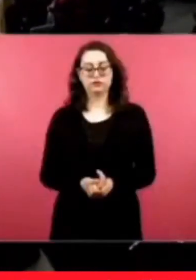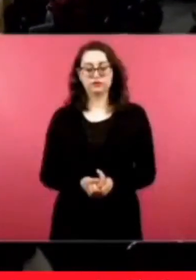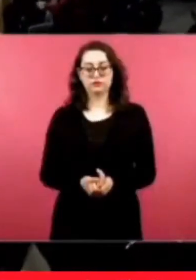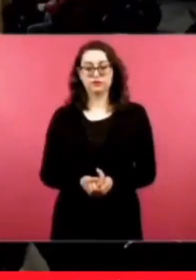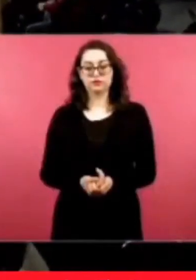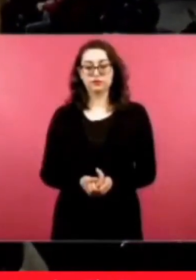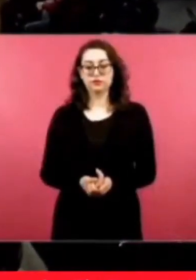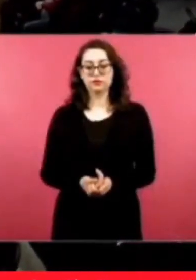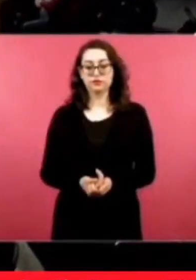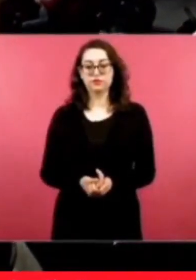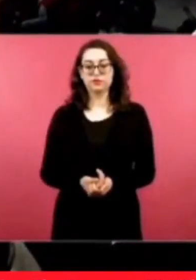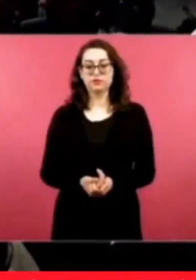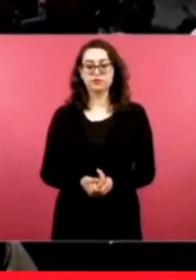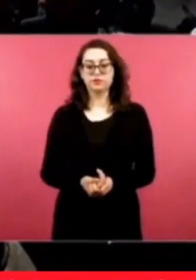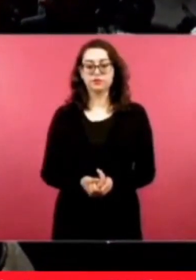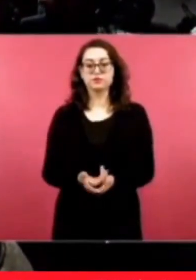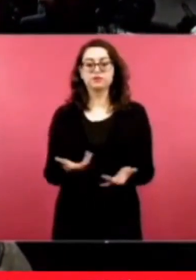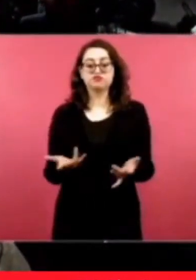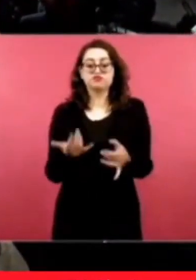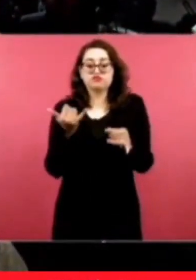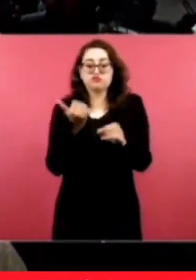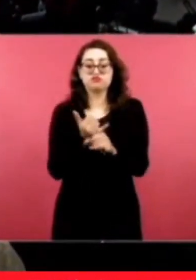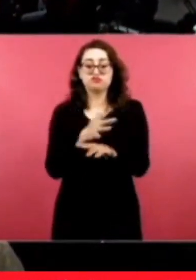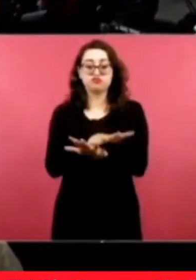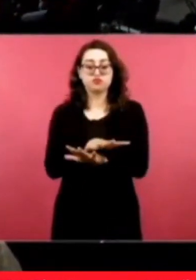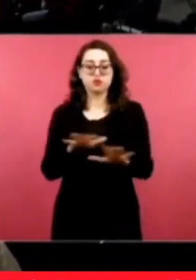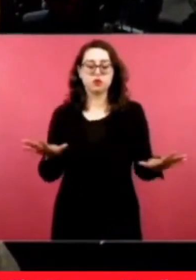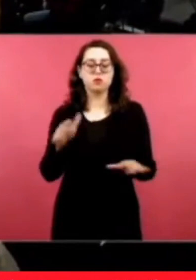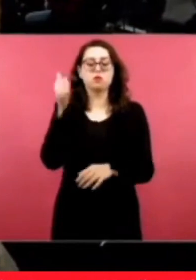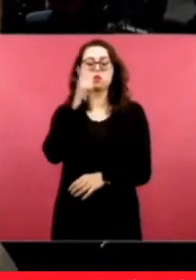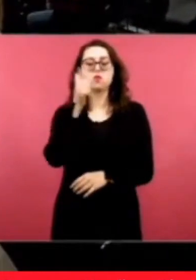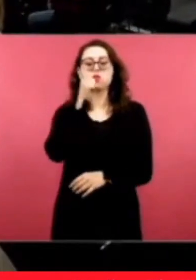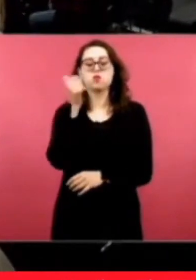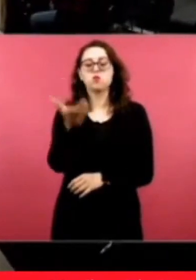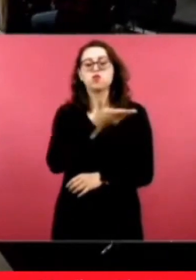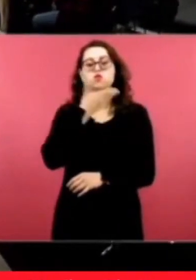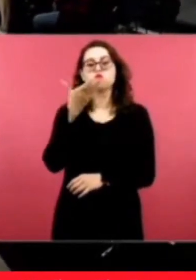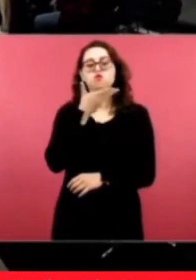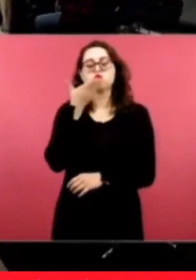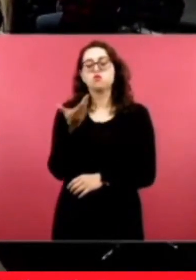informar hoy, como lo hacemos los jueves,